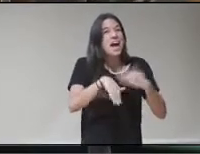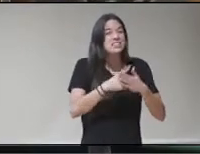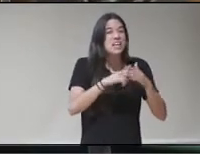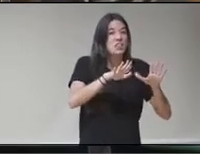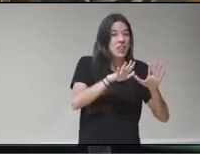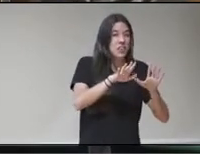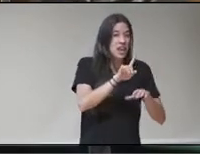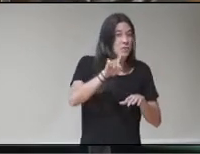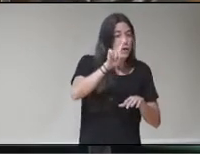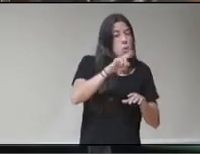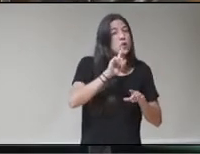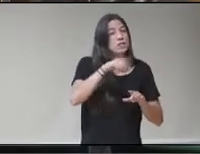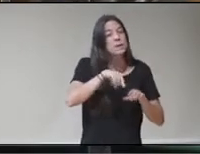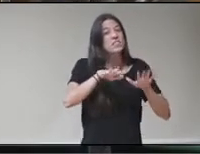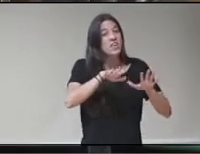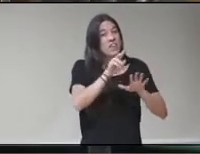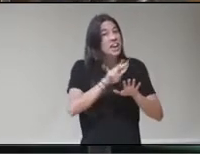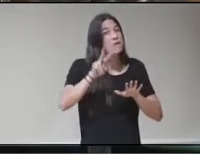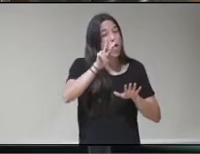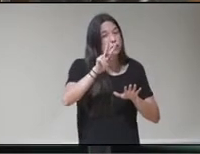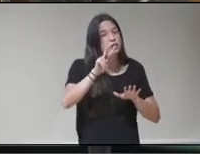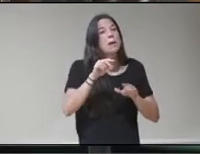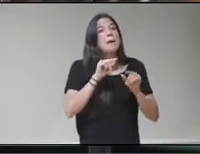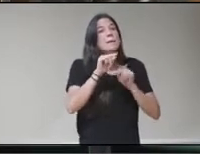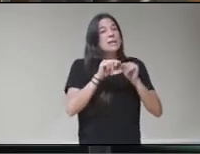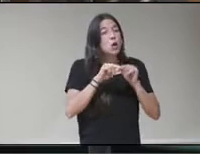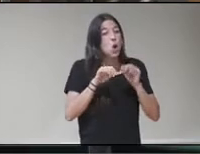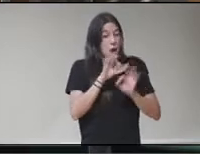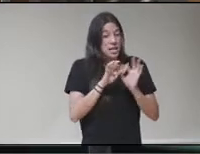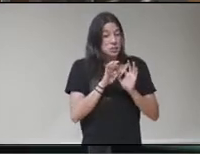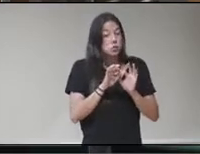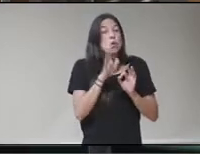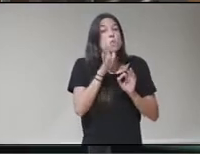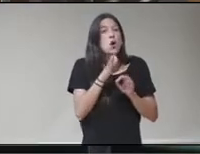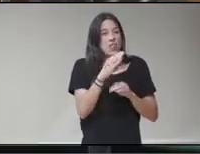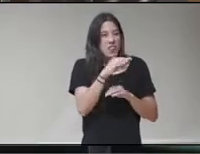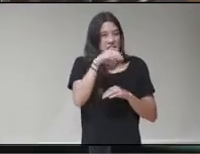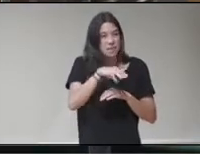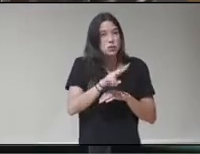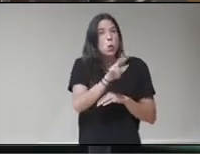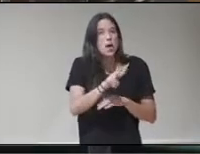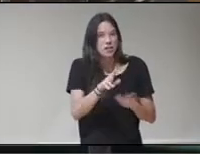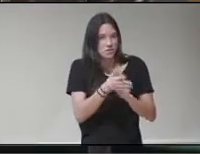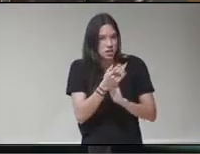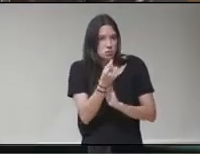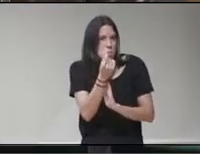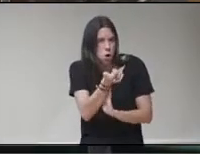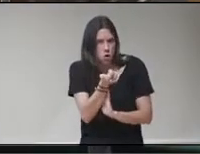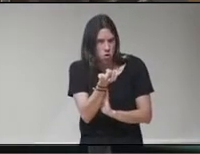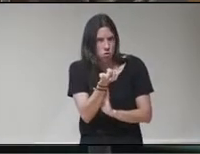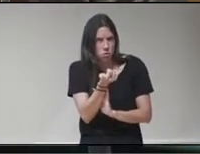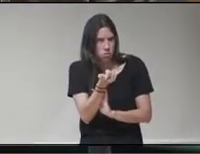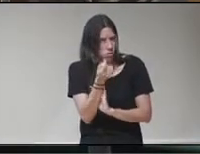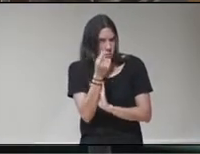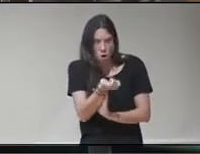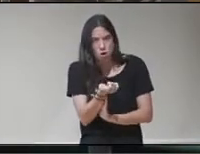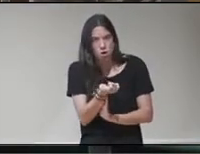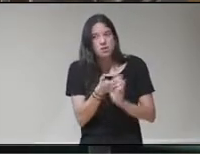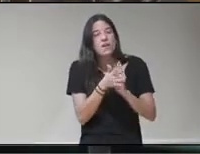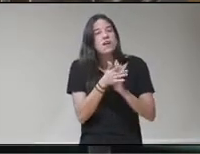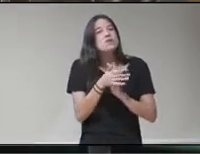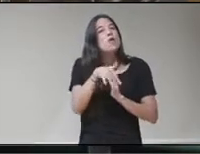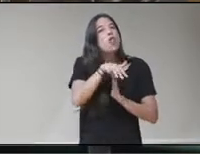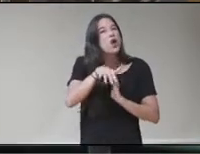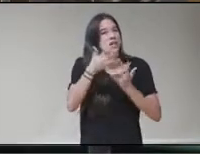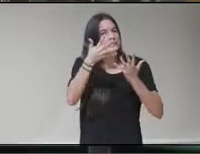1 y 10 elevado a 2 microorganismos por centímetro cuadrado de piel, que es una porquería, para que me entendáis. Son las zonas